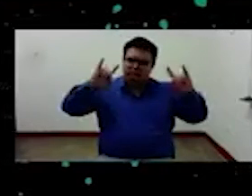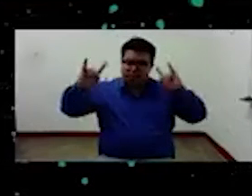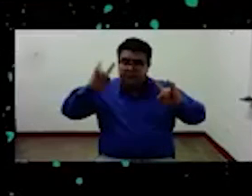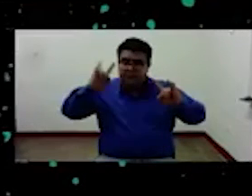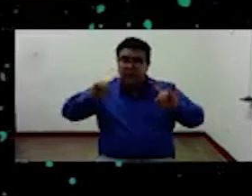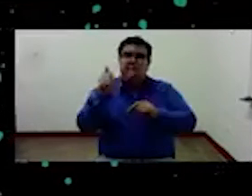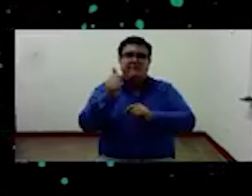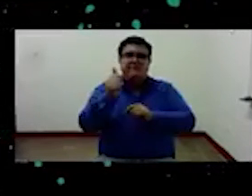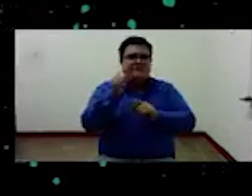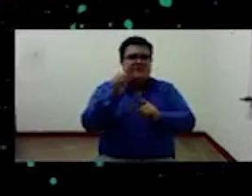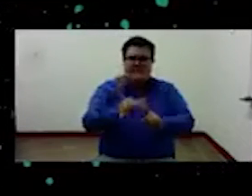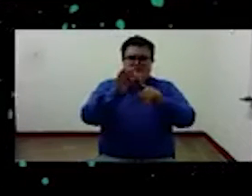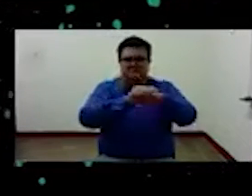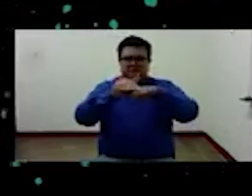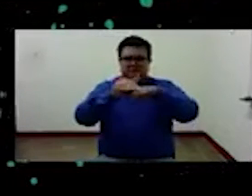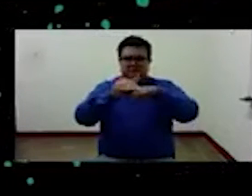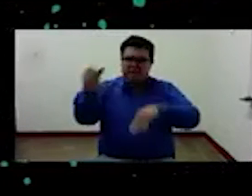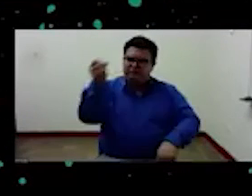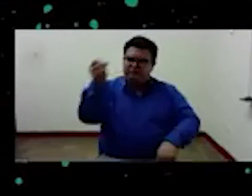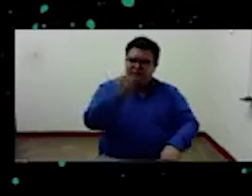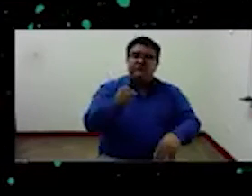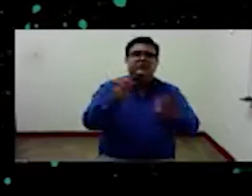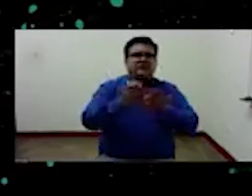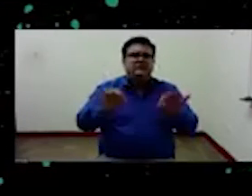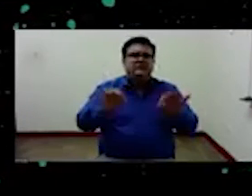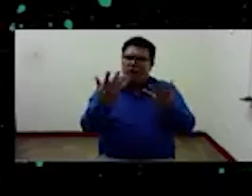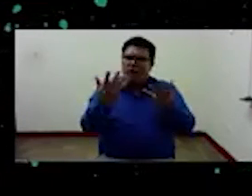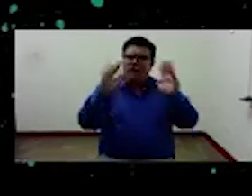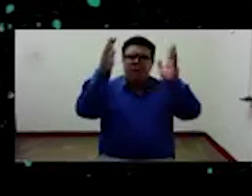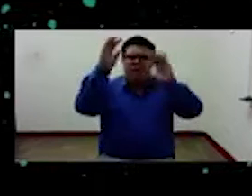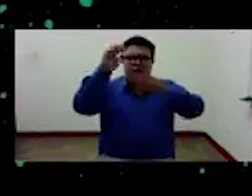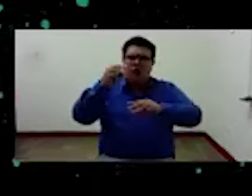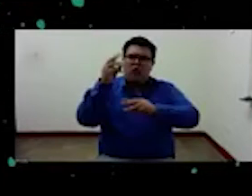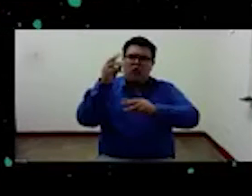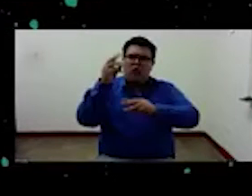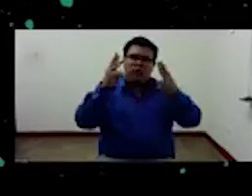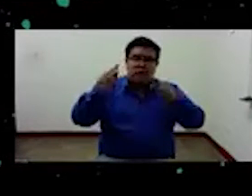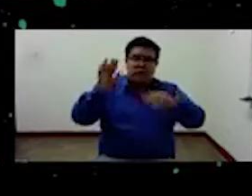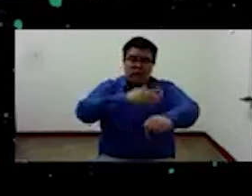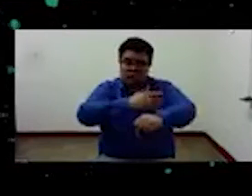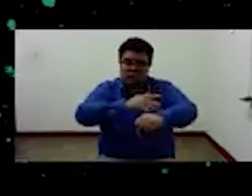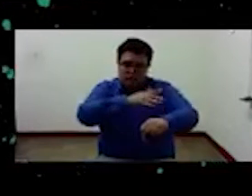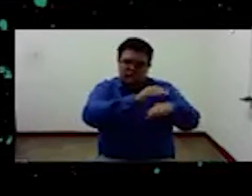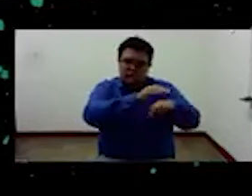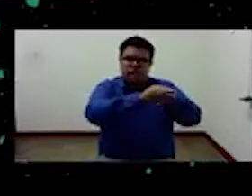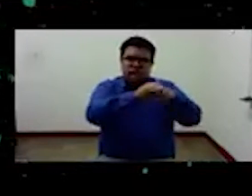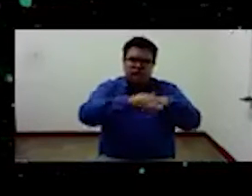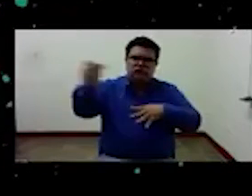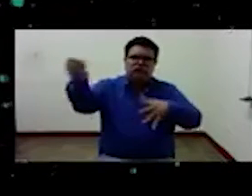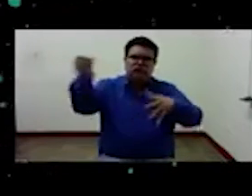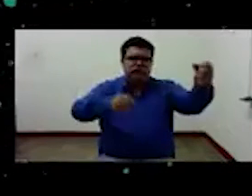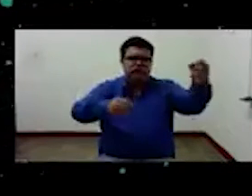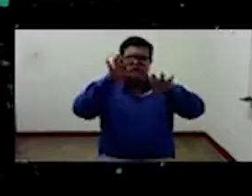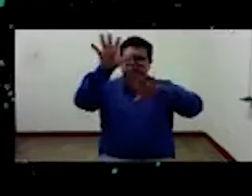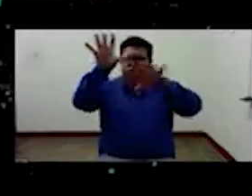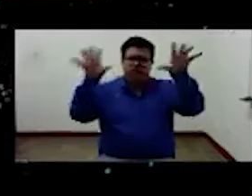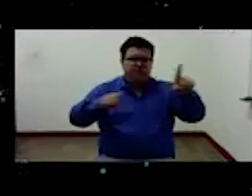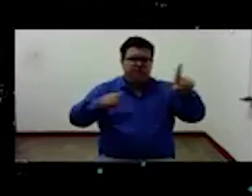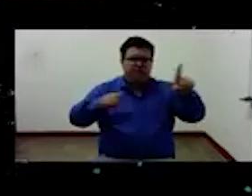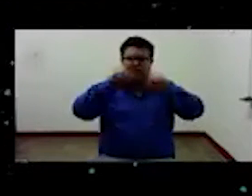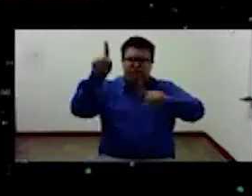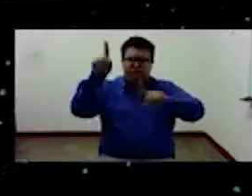creación y festivales de música electroacústica y arte sonoro en varios países y galardonado